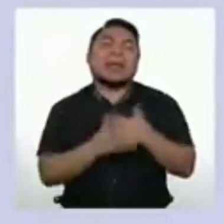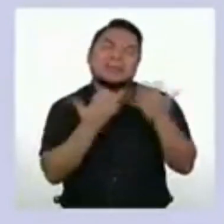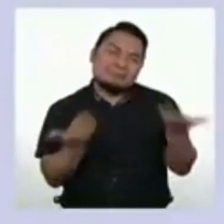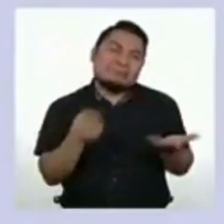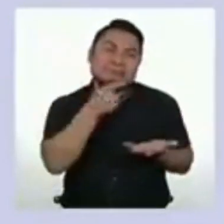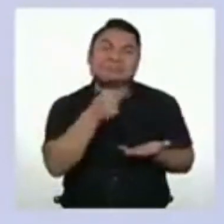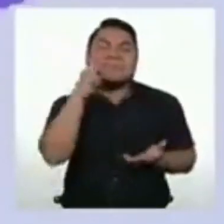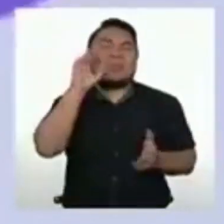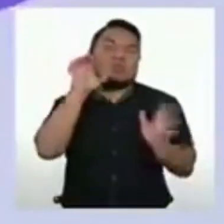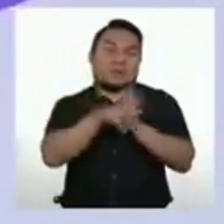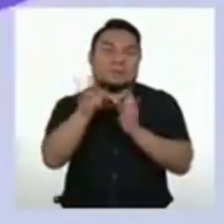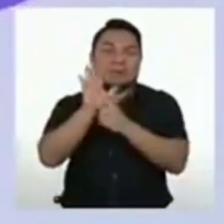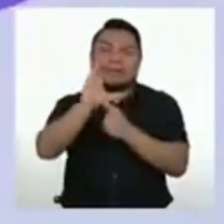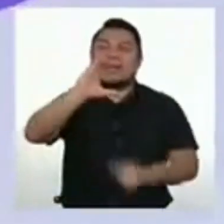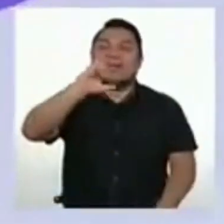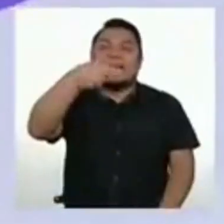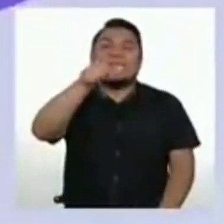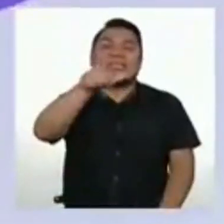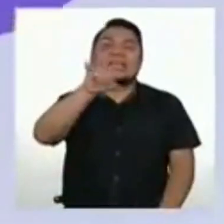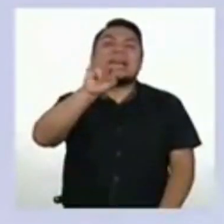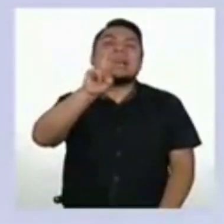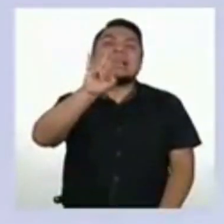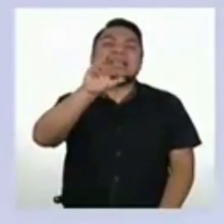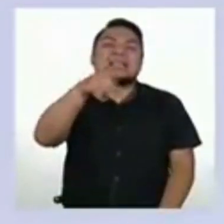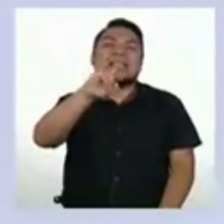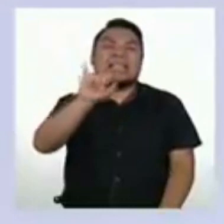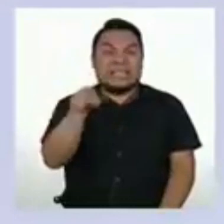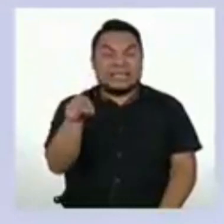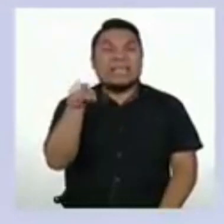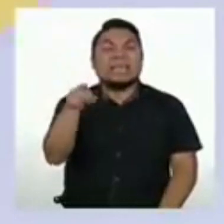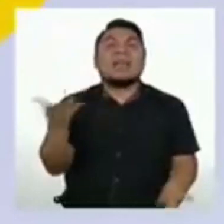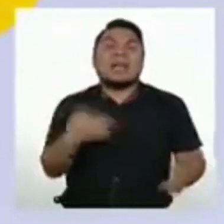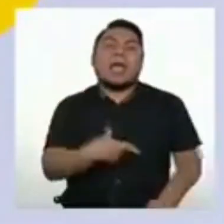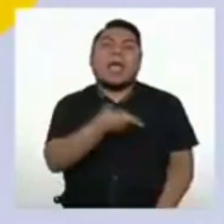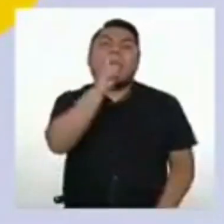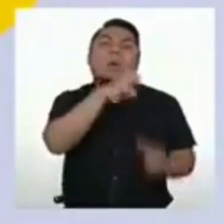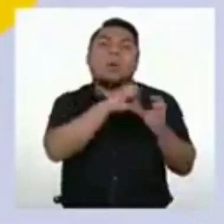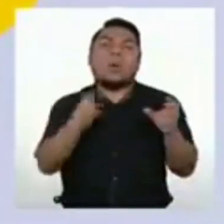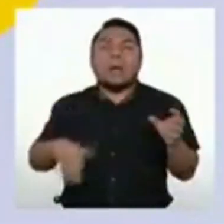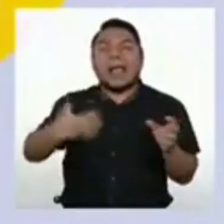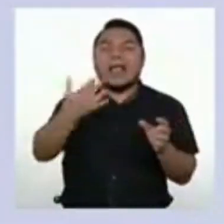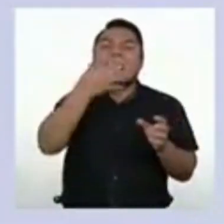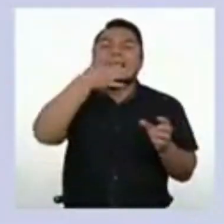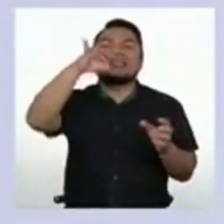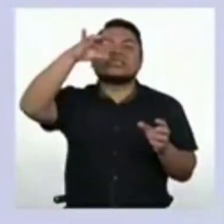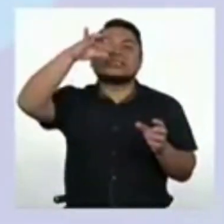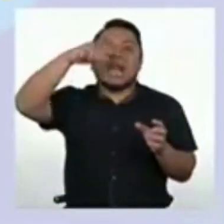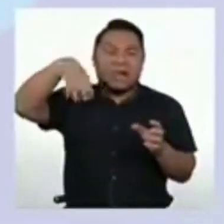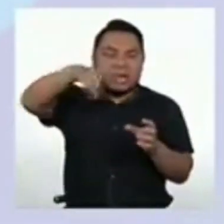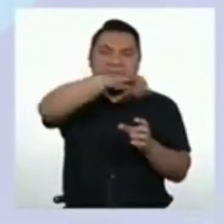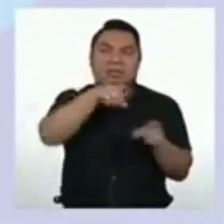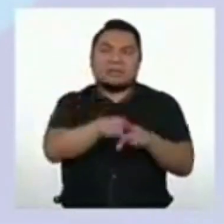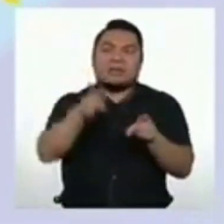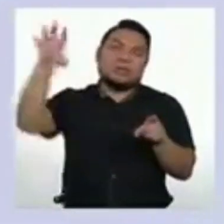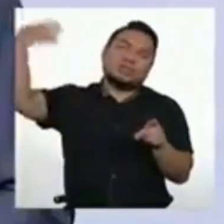muy nutritivo charqui. El charqui es un producto de deshidratación que utiliza la sal como insumo principal junto con el